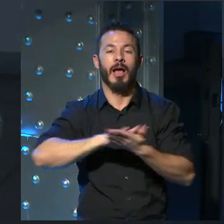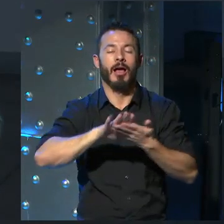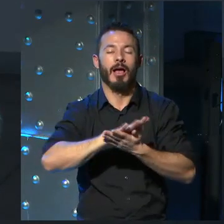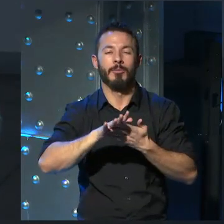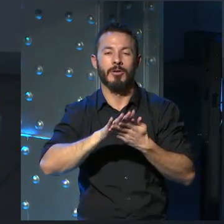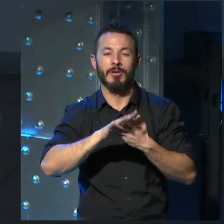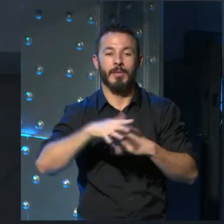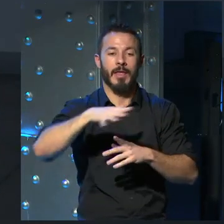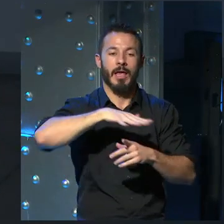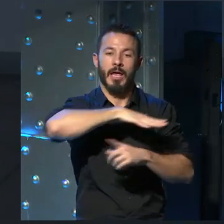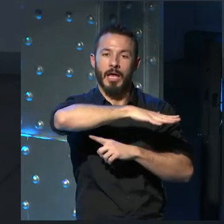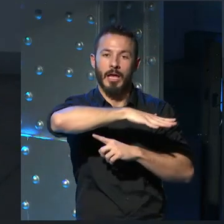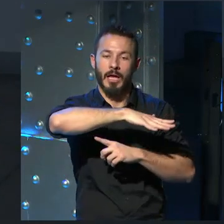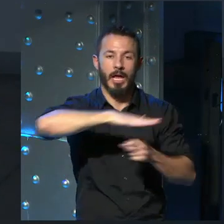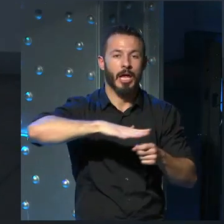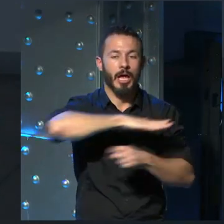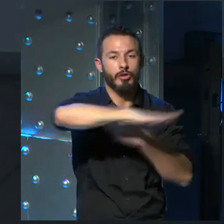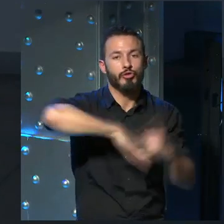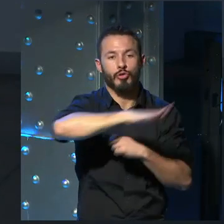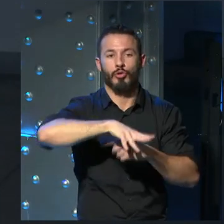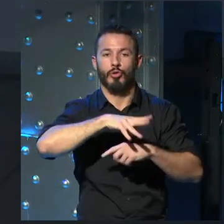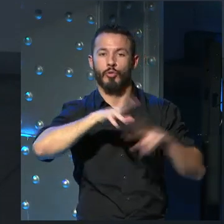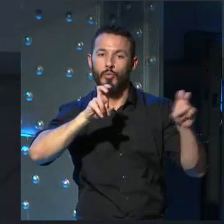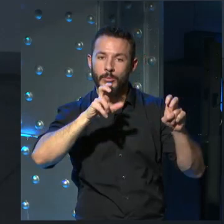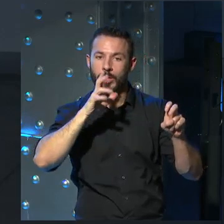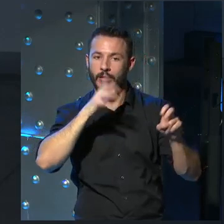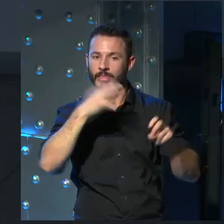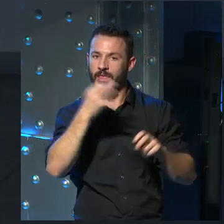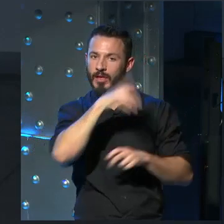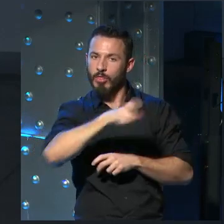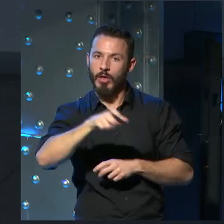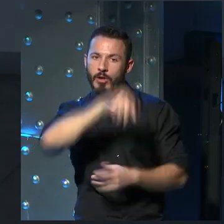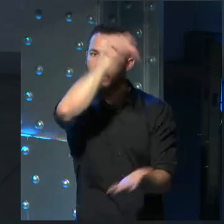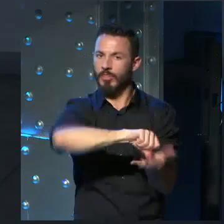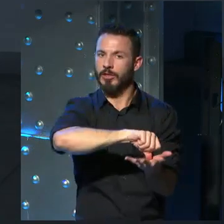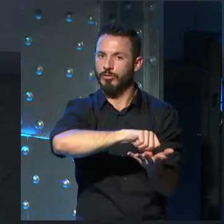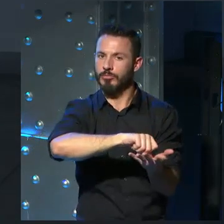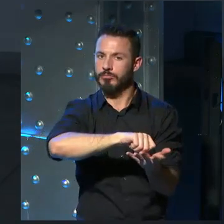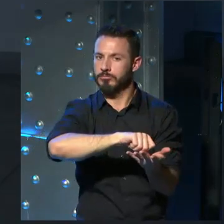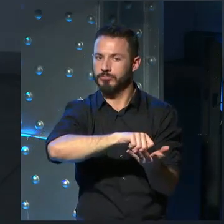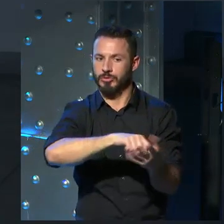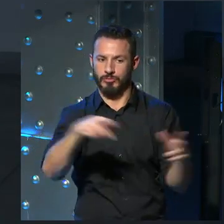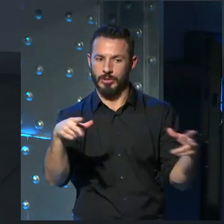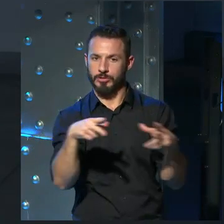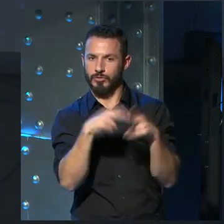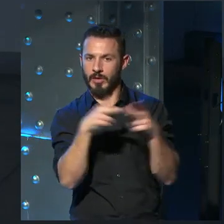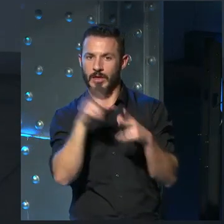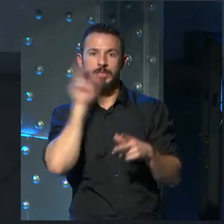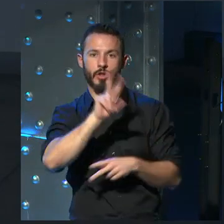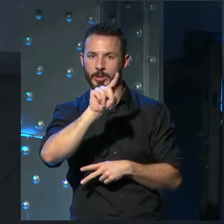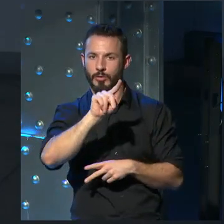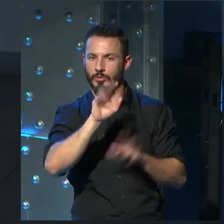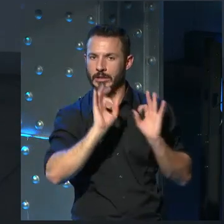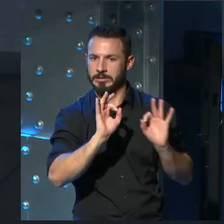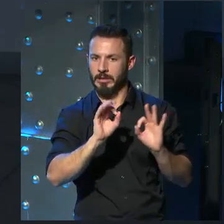ser capaces de volver a situar al ciudadano en el centro de la acción, en el ámbito natural de una sociedad como la del siglo XXI que